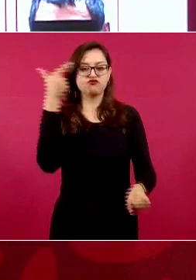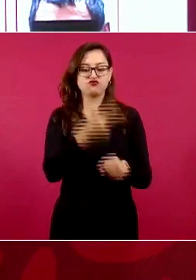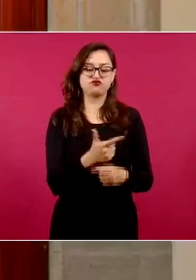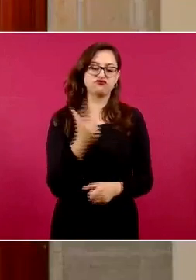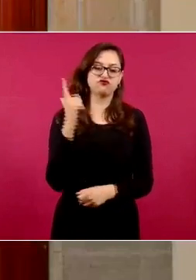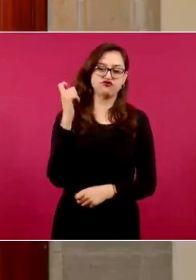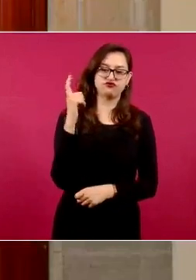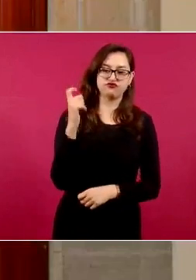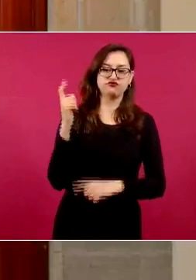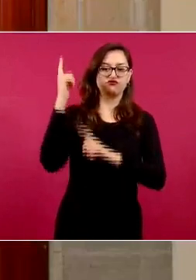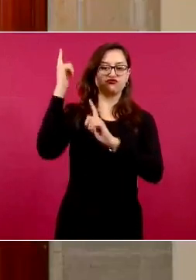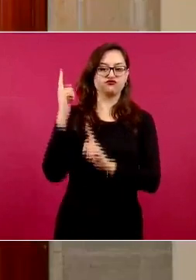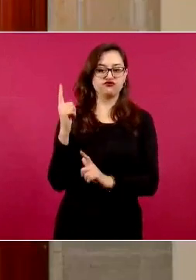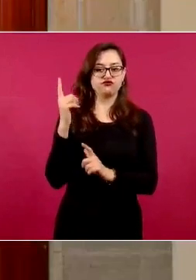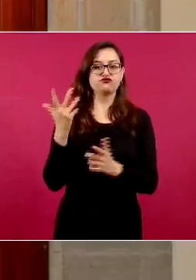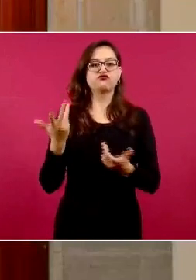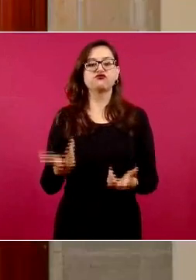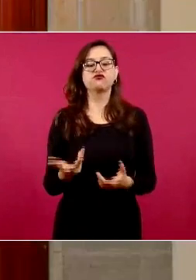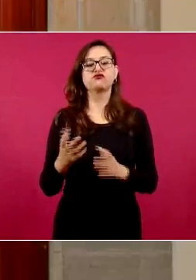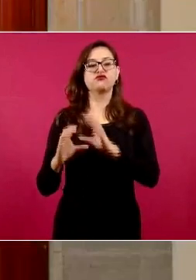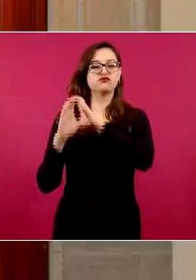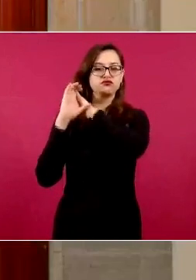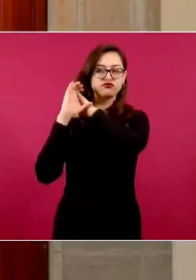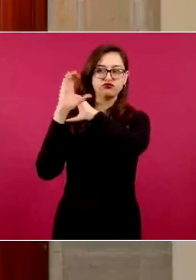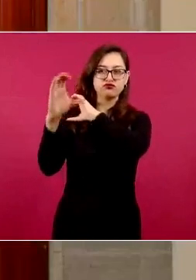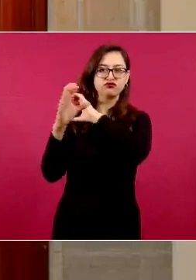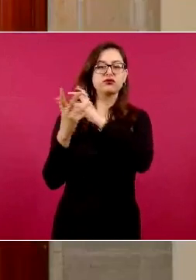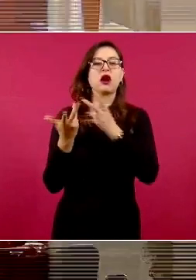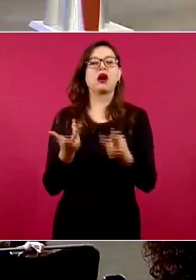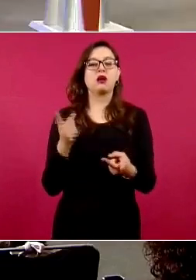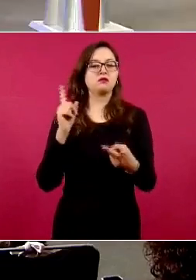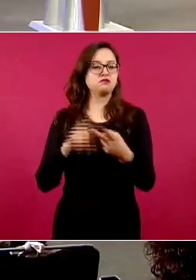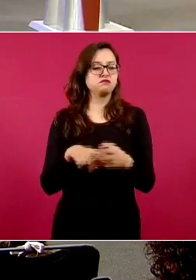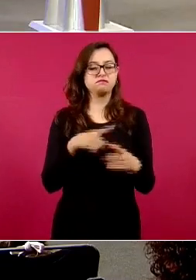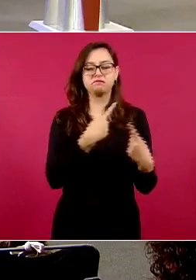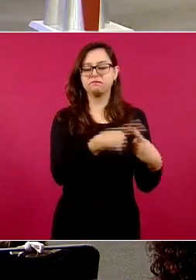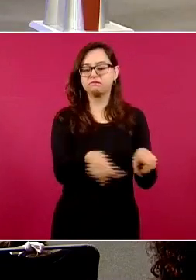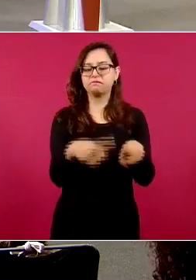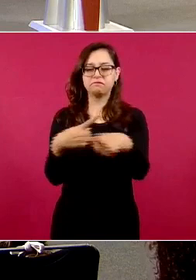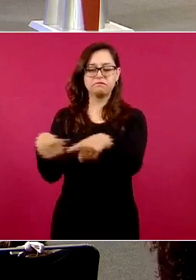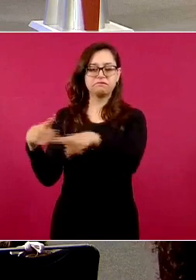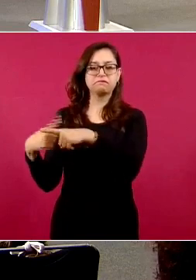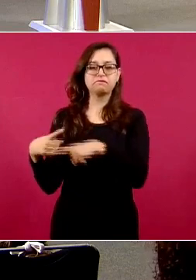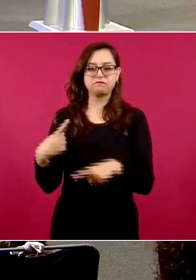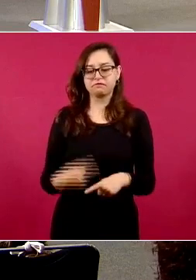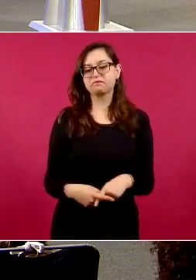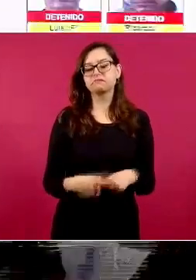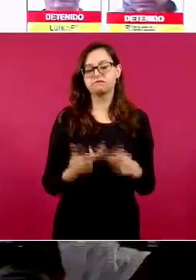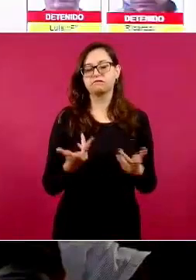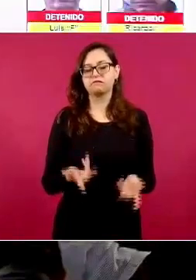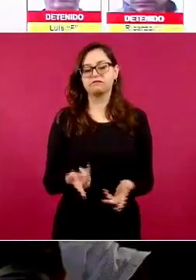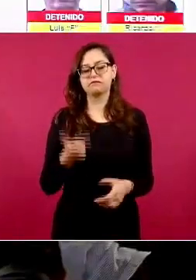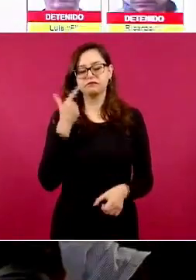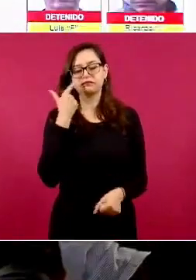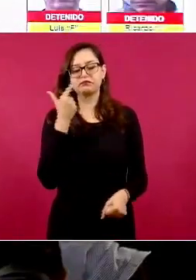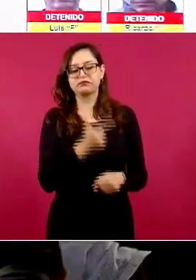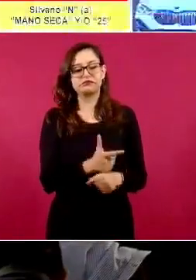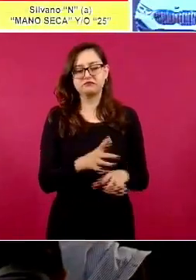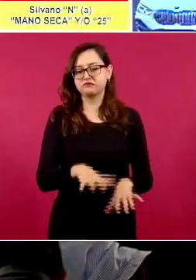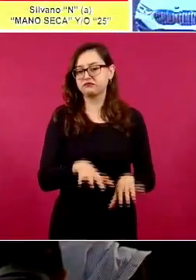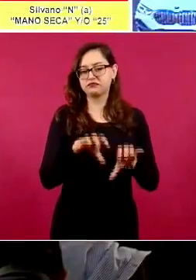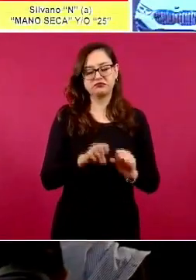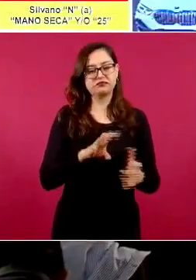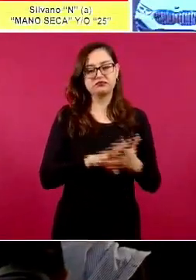de fuego, aditamentos lanzagranadas, cartuchos y demás objetos para actividades de carácter delictiva.